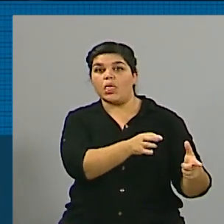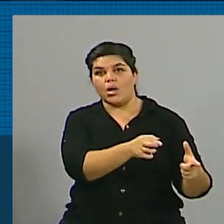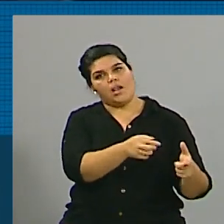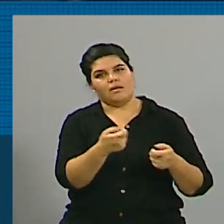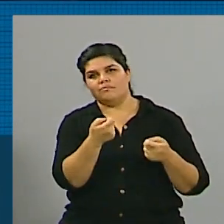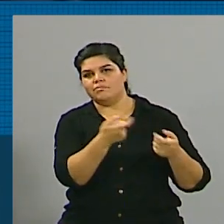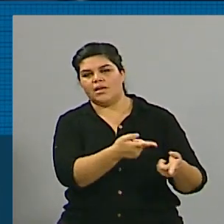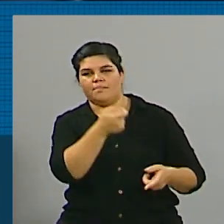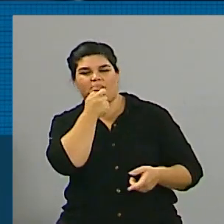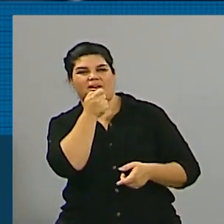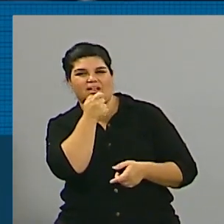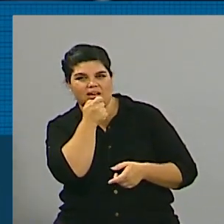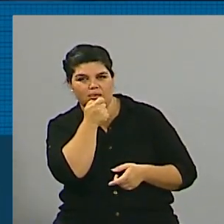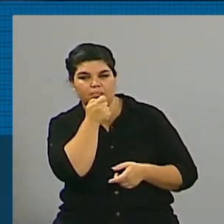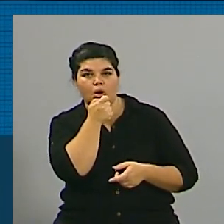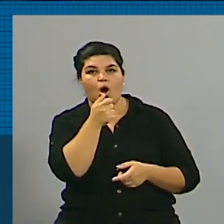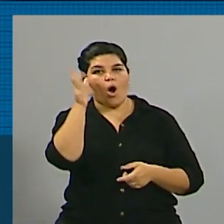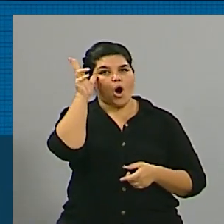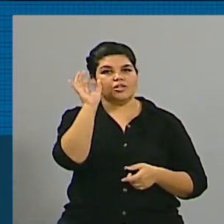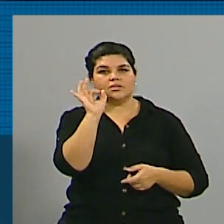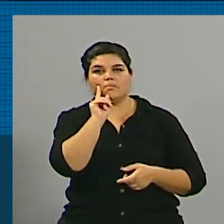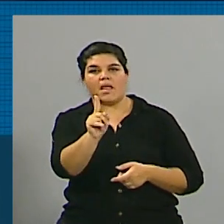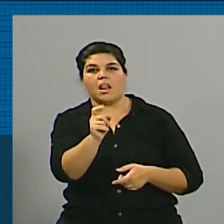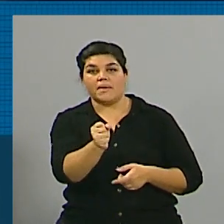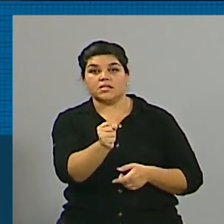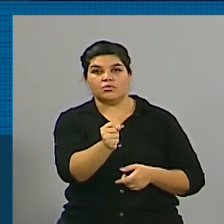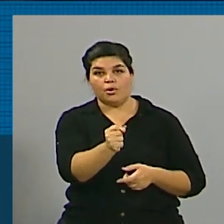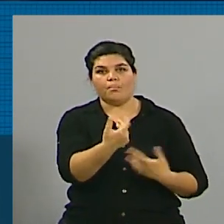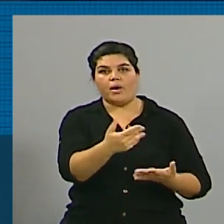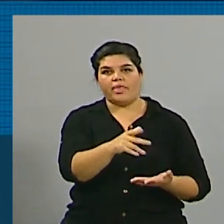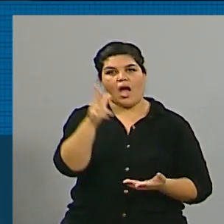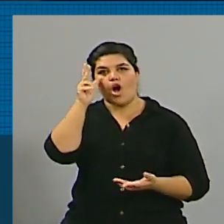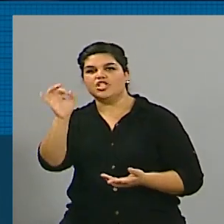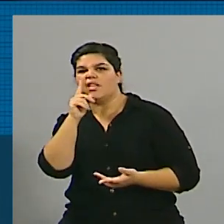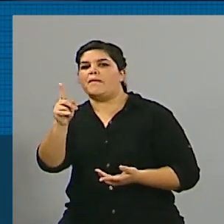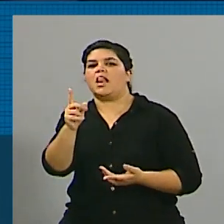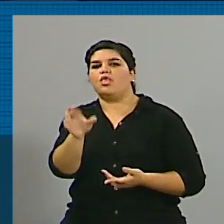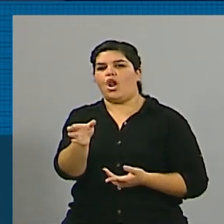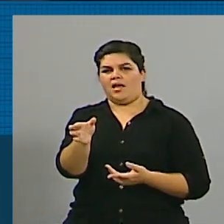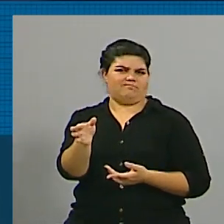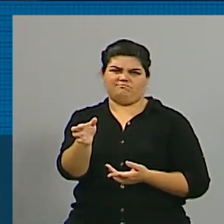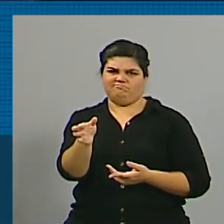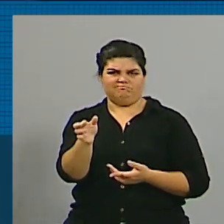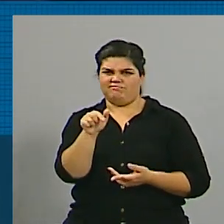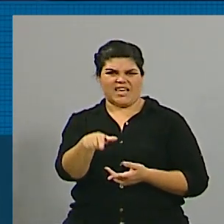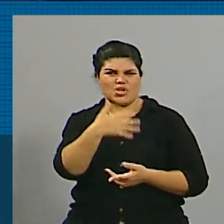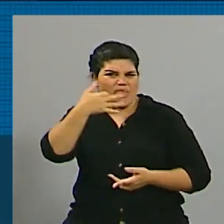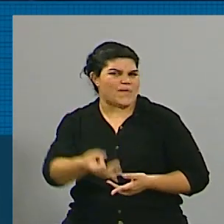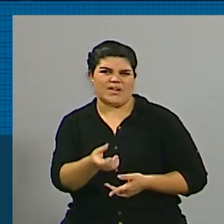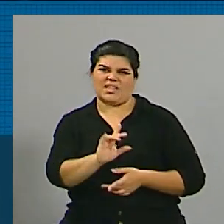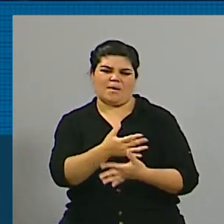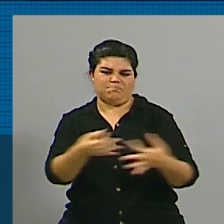si hoy cobra 80.000 pesos, pasaría a cobrar 80.000 dólares. Cosa que, como decía al comienzo, no es para imposible.